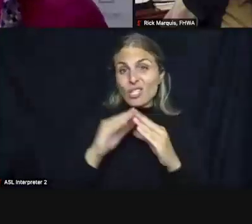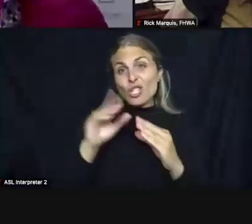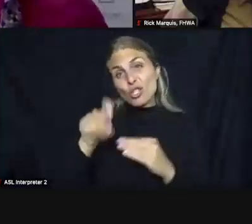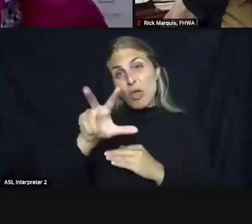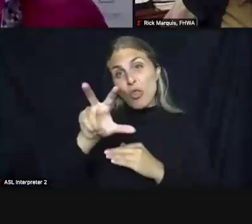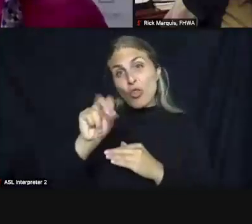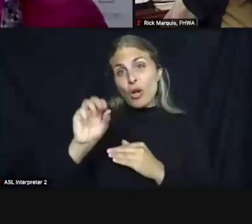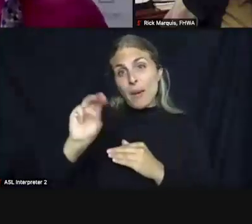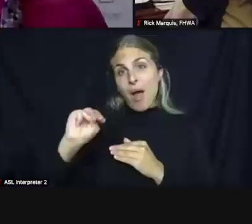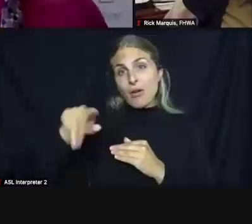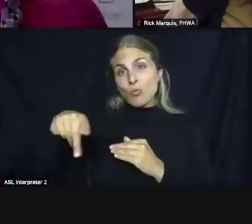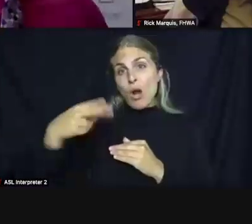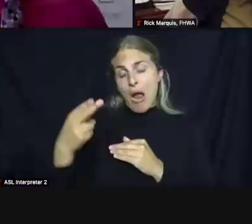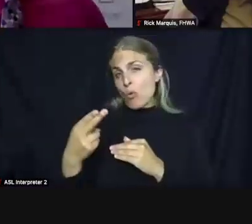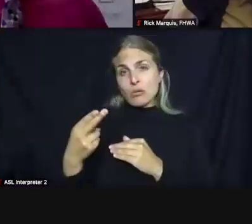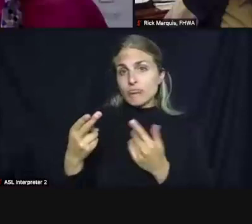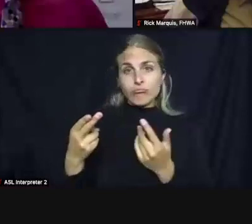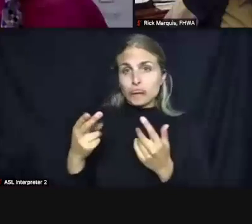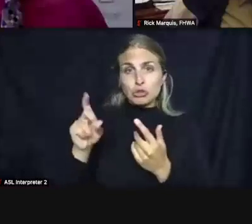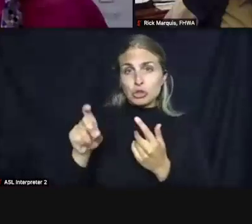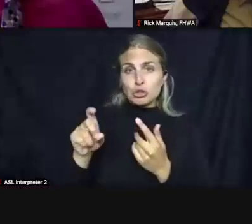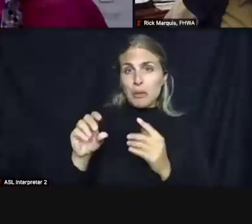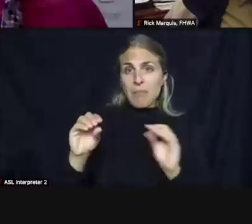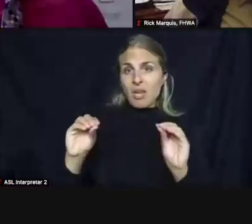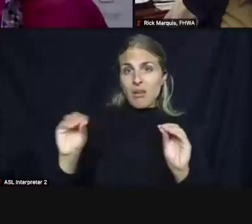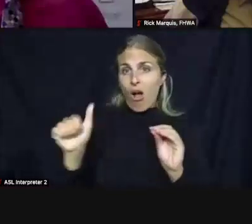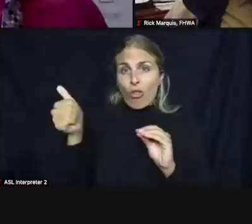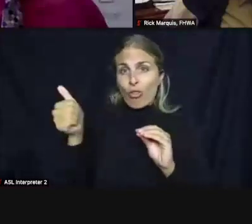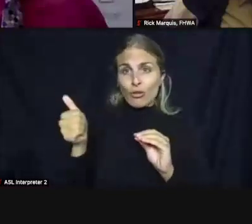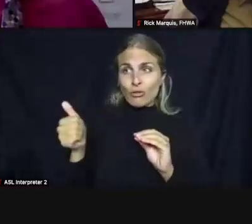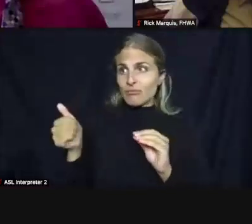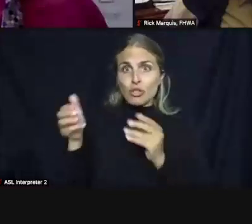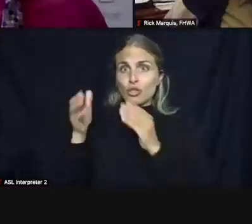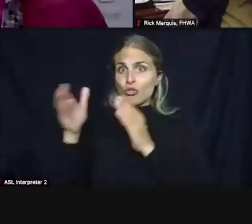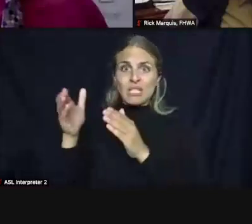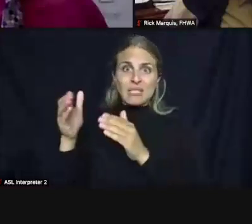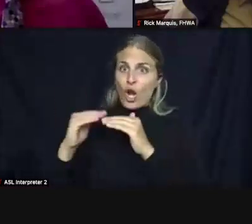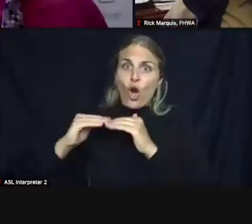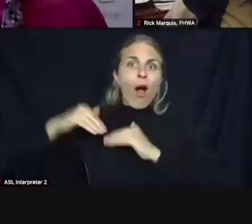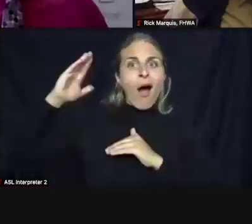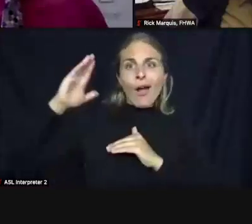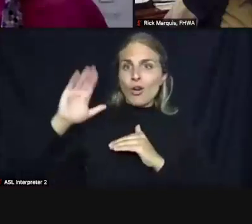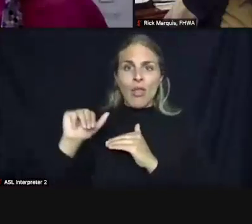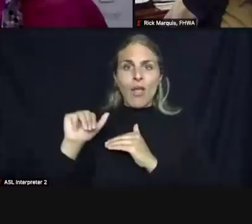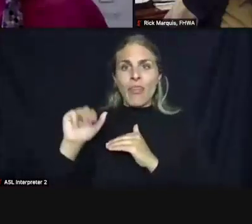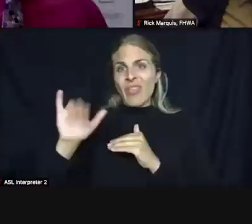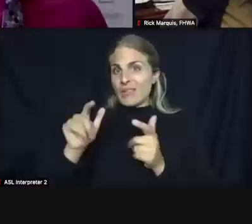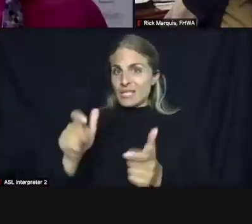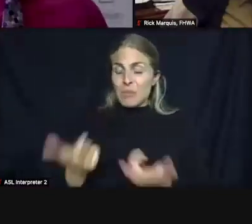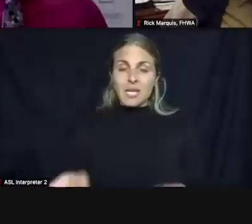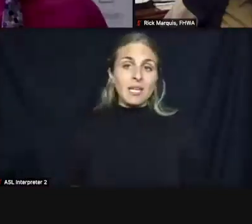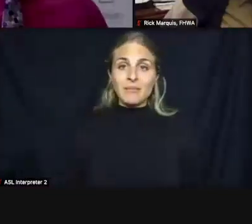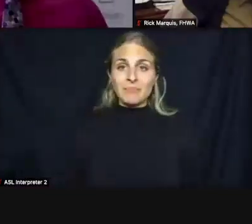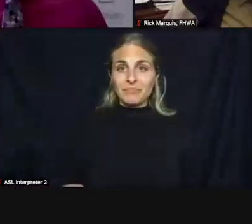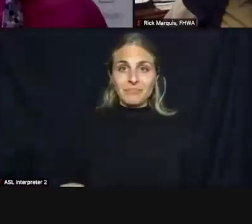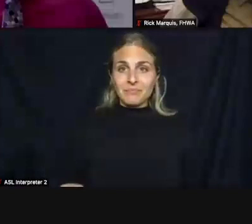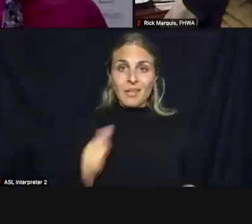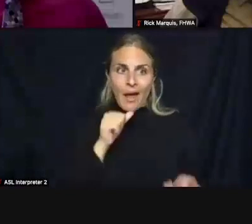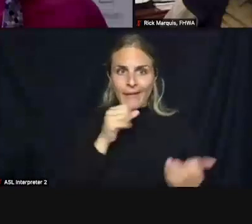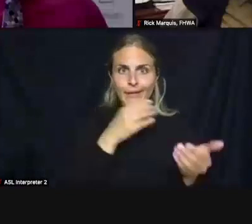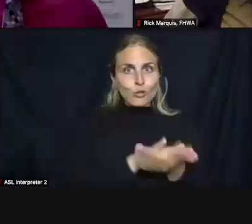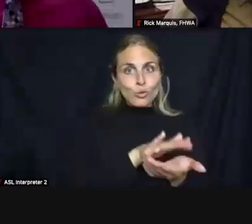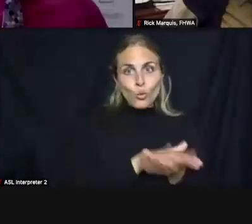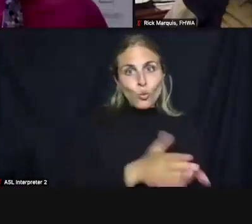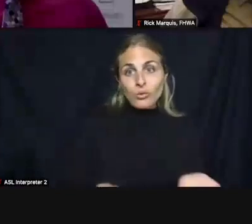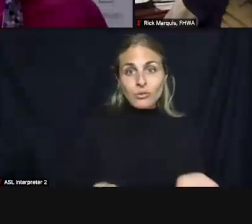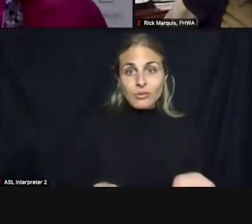vecindarios. Todas estas calles deben de tener un límite de velocidad de 30 millas por hora.